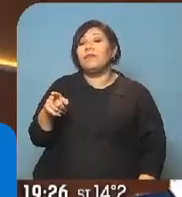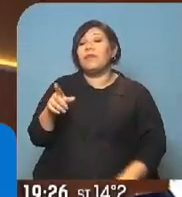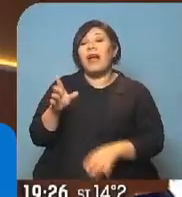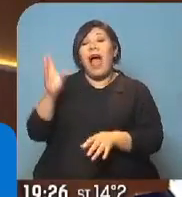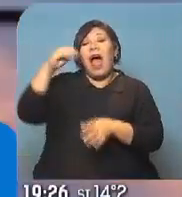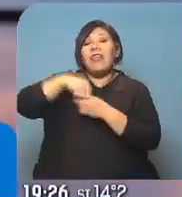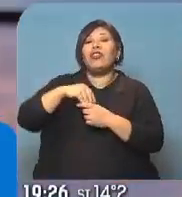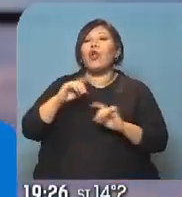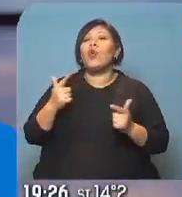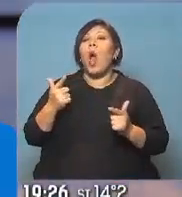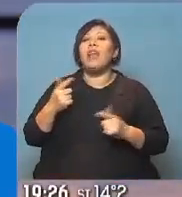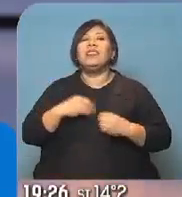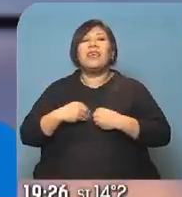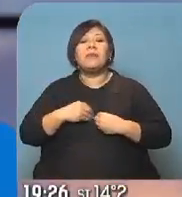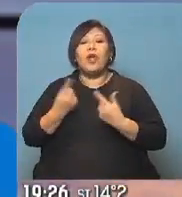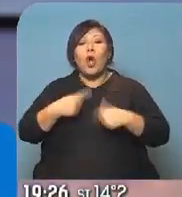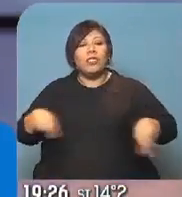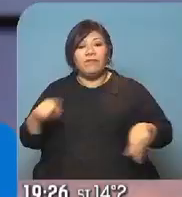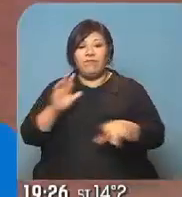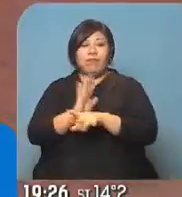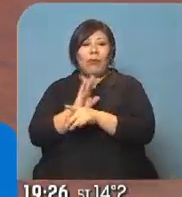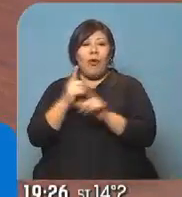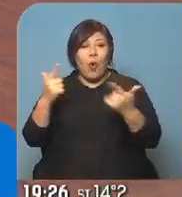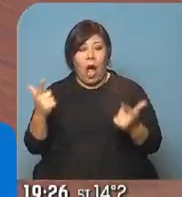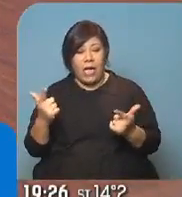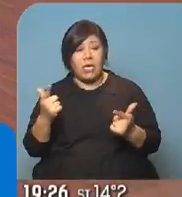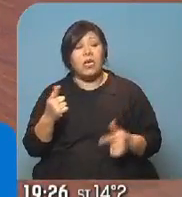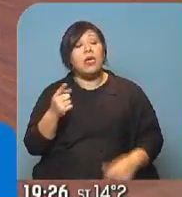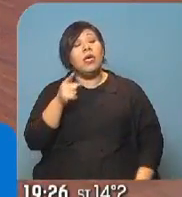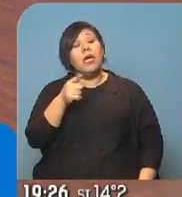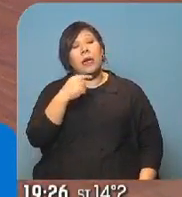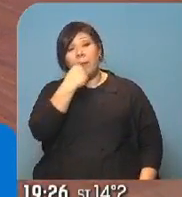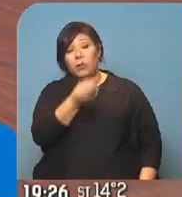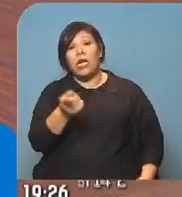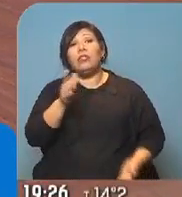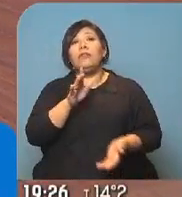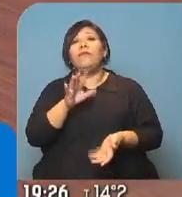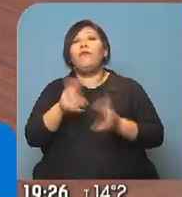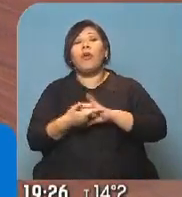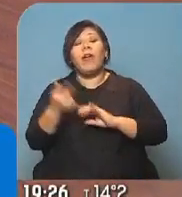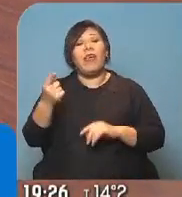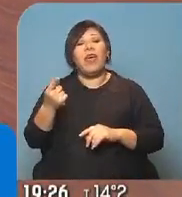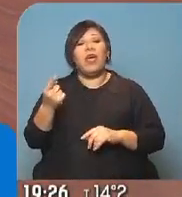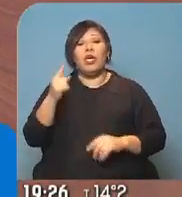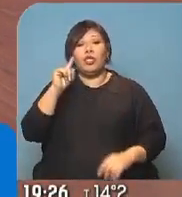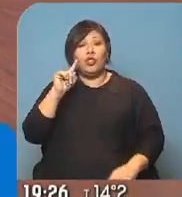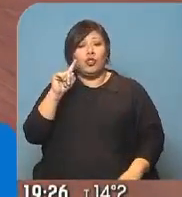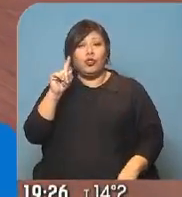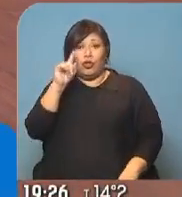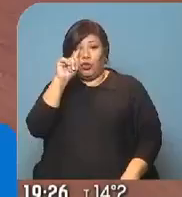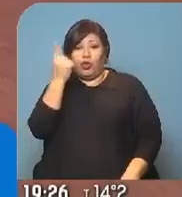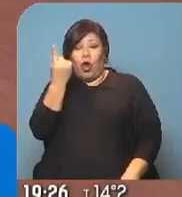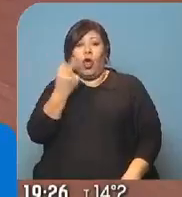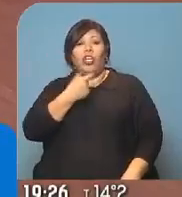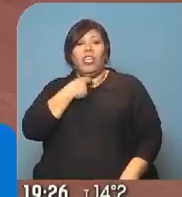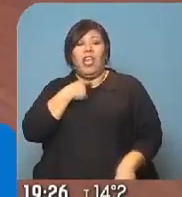¿Son personalidades autodestructivas? En el caso concreto de él, las evaluaciones periciales dieron que tenía un trastorno de personalidad. En muchos